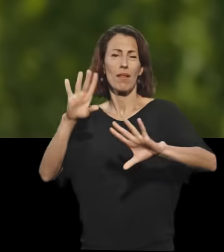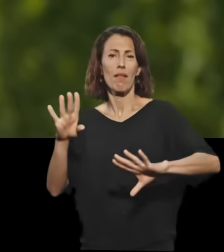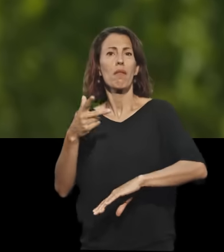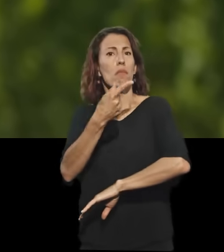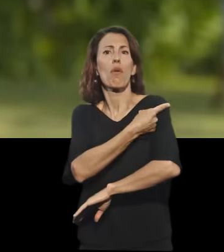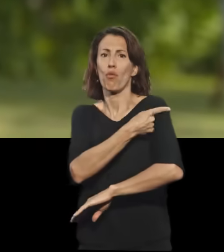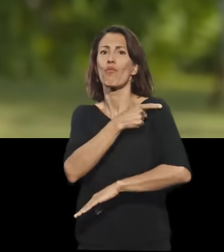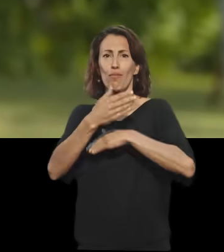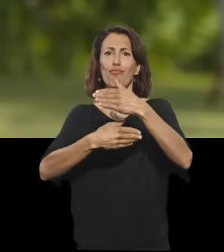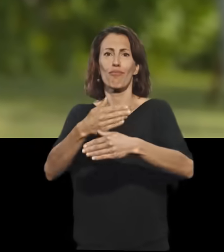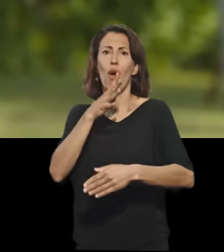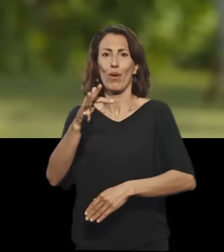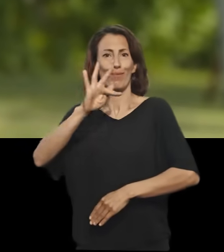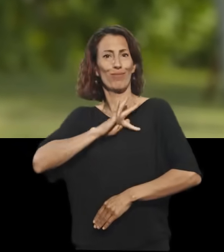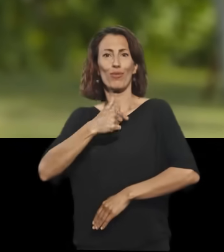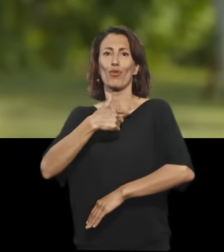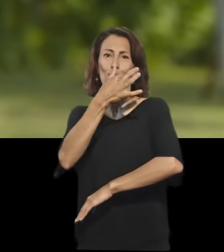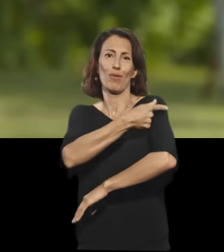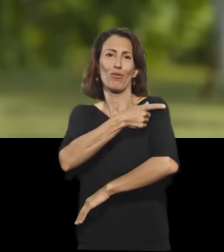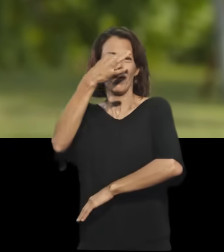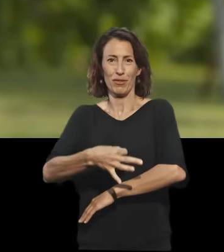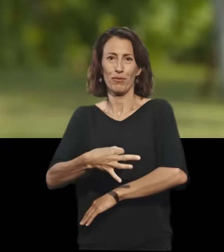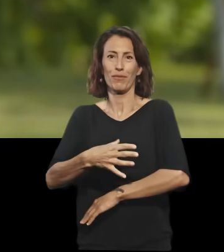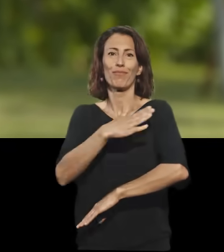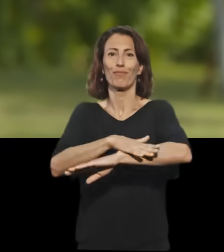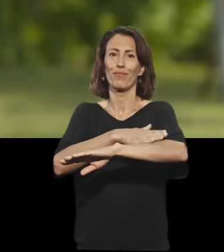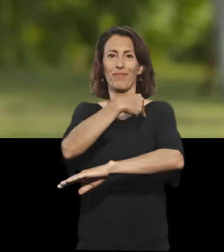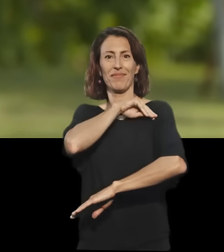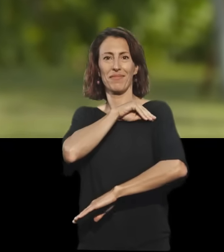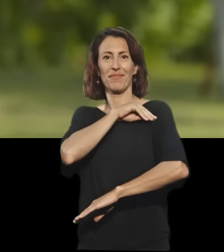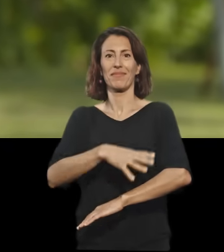es que la vacuna funciona. Ahora nos toca a nosotros. Yo me vacuno, seguro. Gobierno de España.